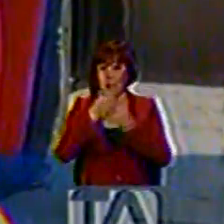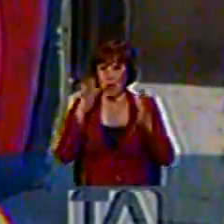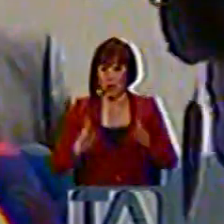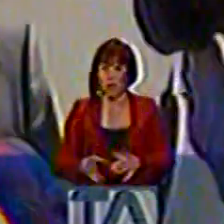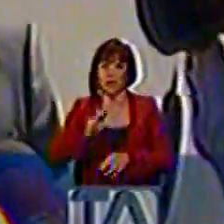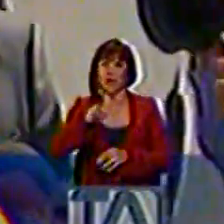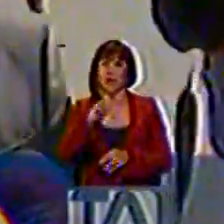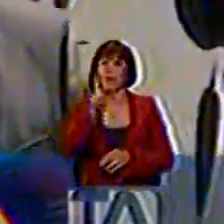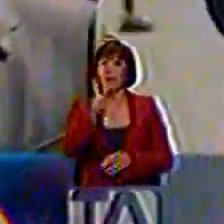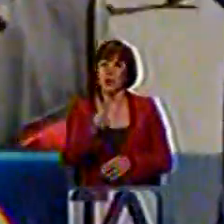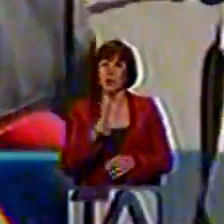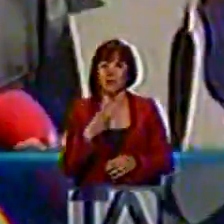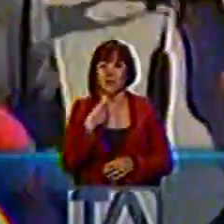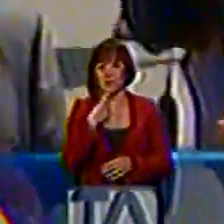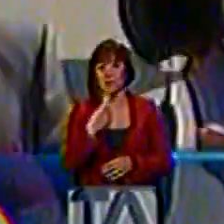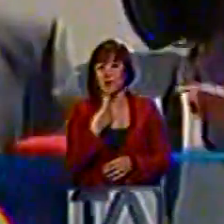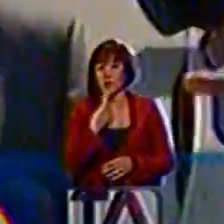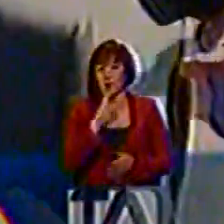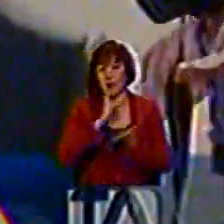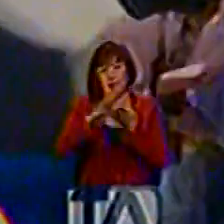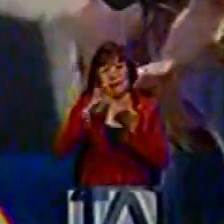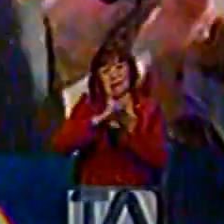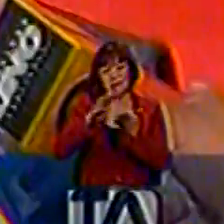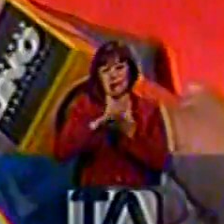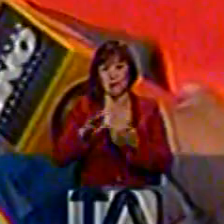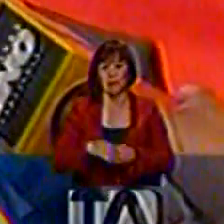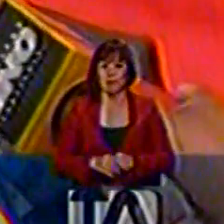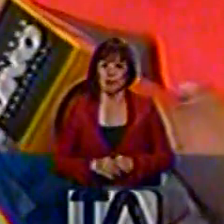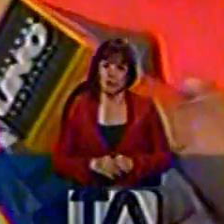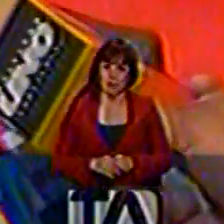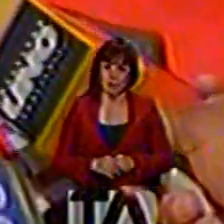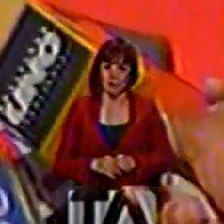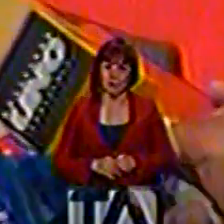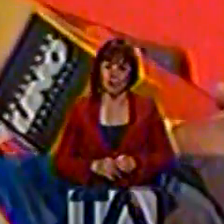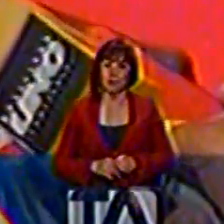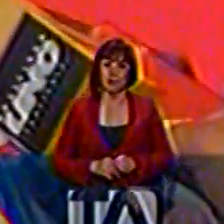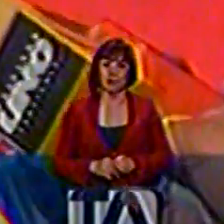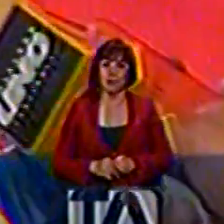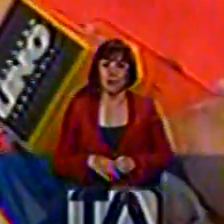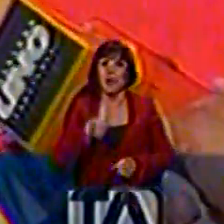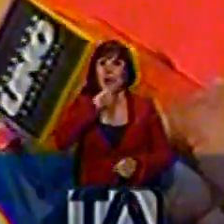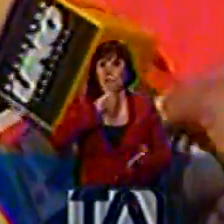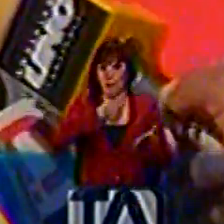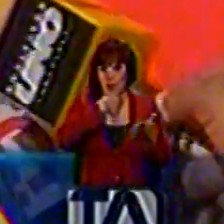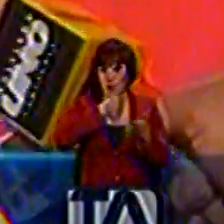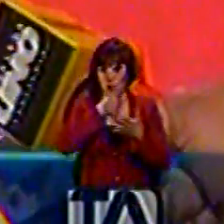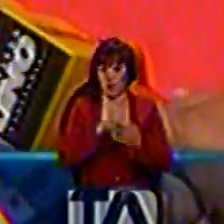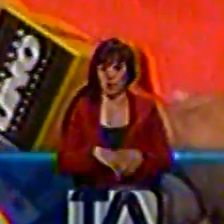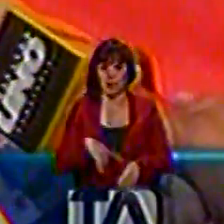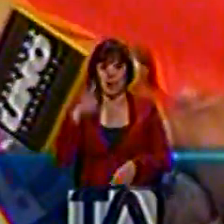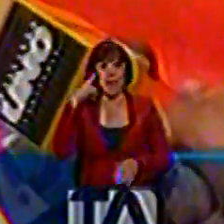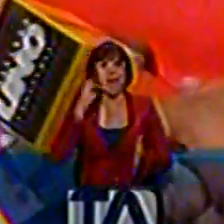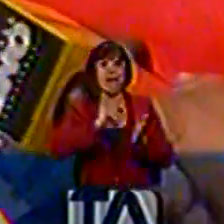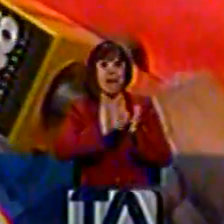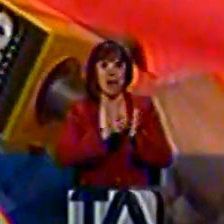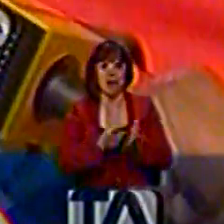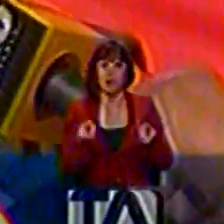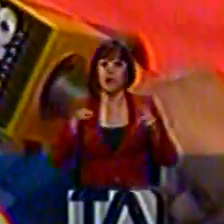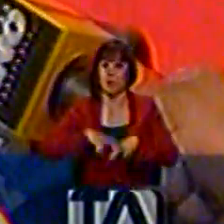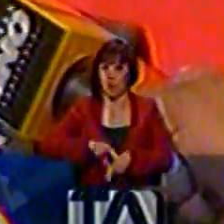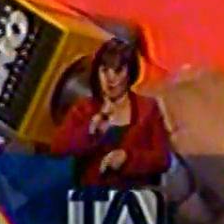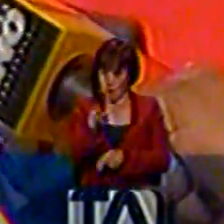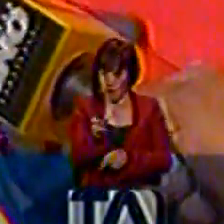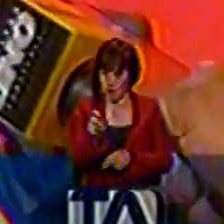Quito. Ahí pidió disculpas por sus declaraciones. Si los periodistas de las radios incautadas, de los canales de